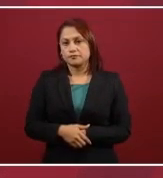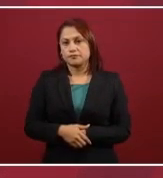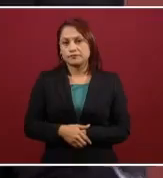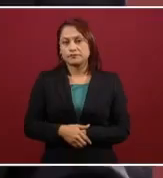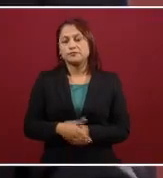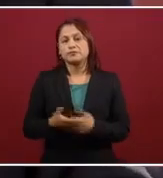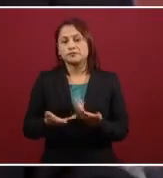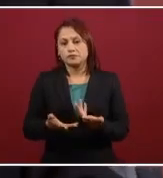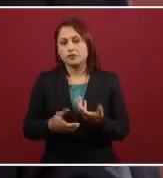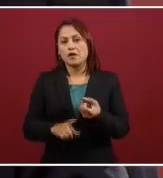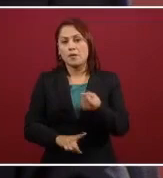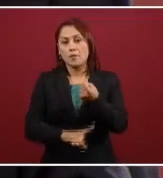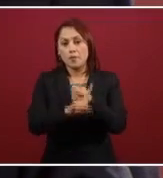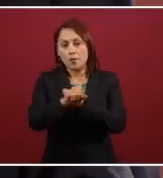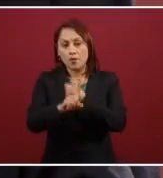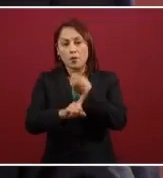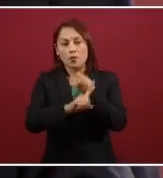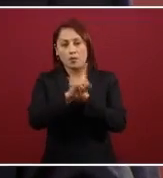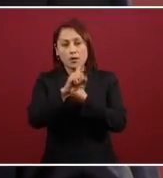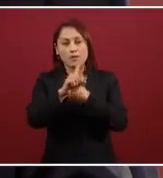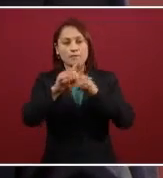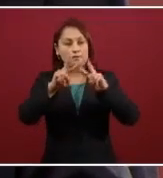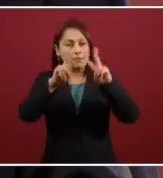sobre el manejo de la banca de desarrollo,